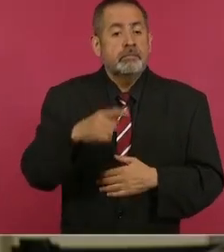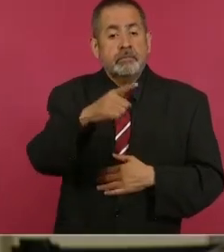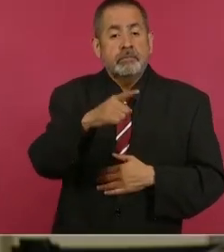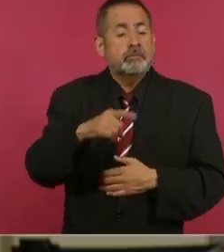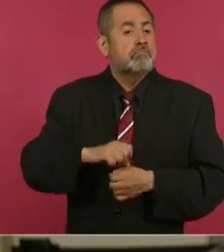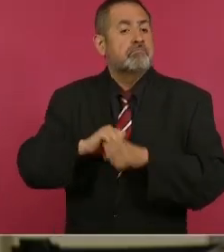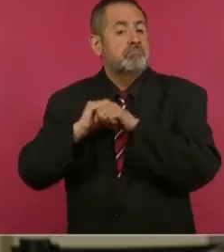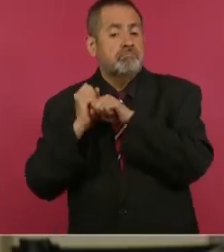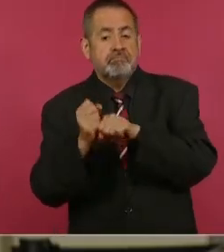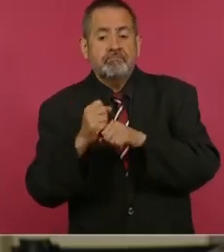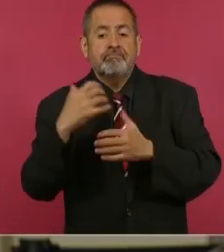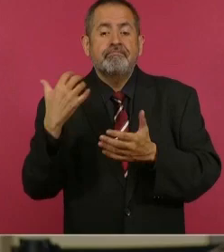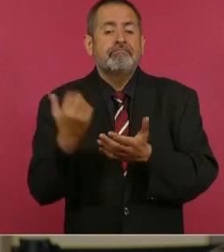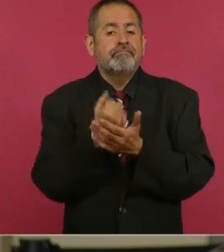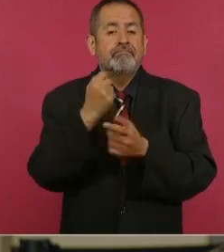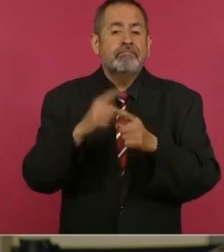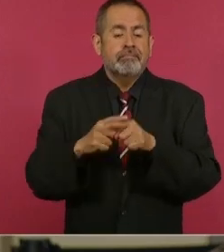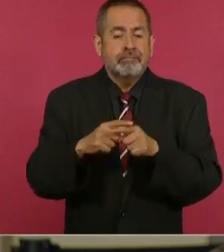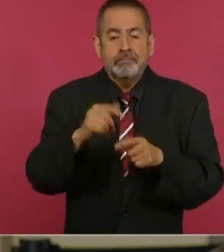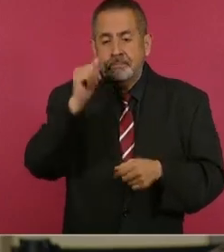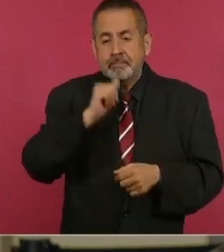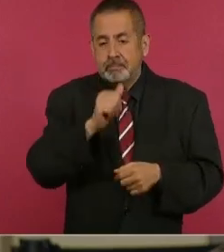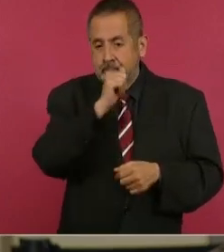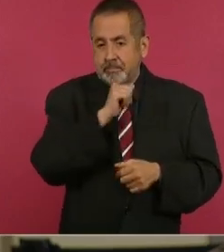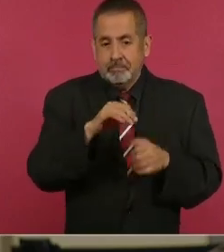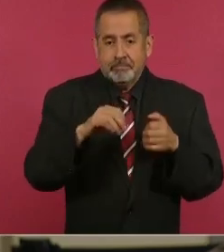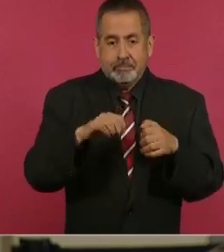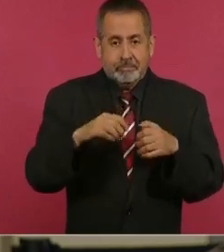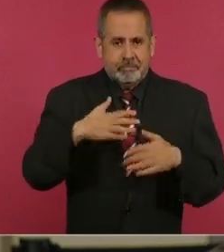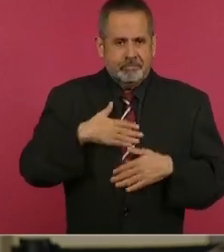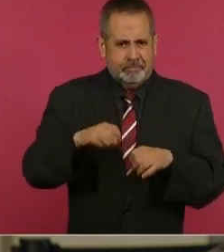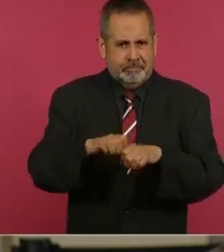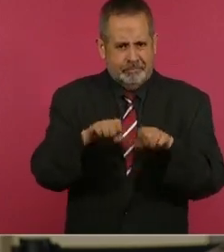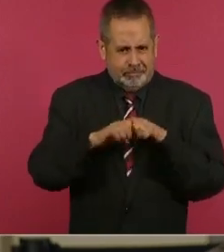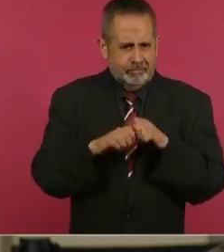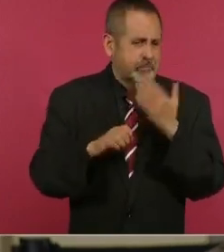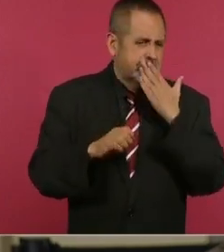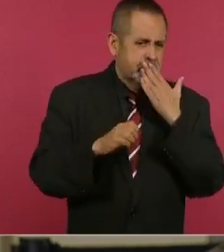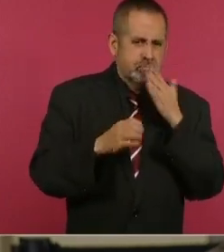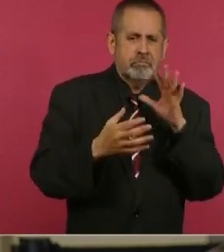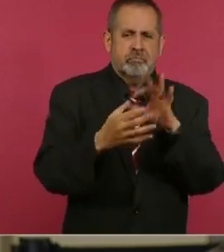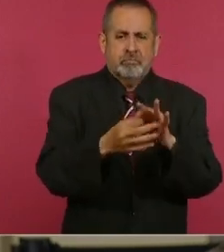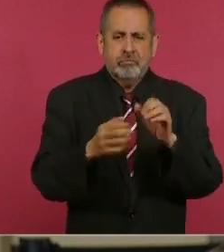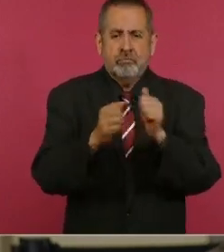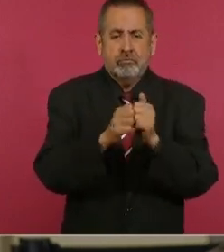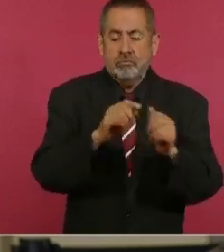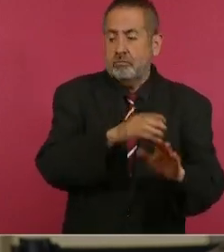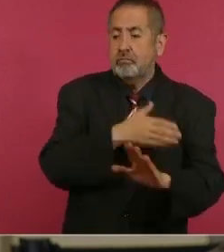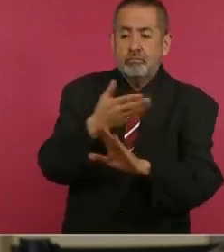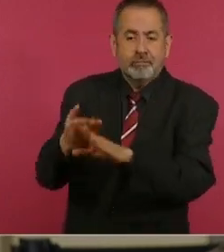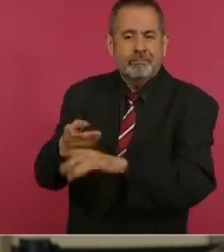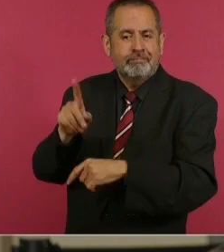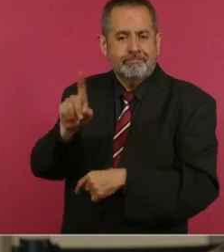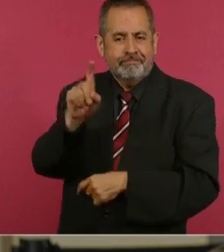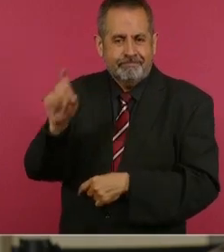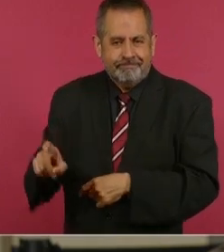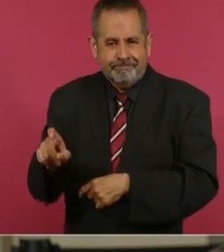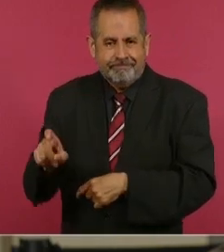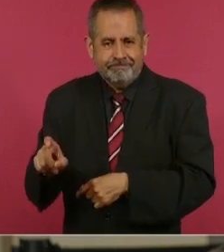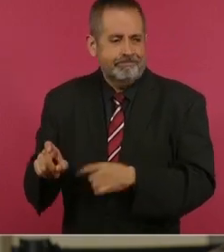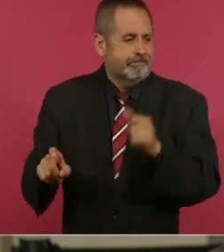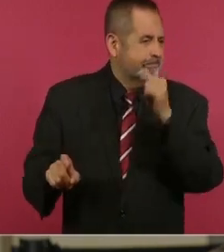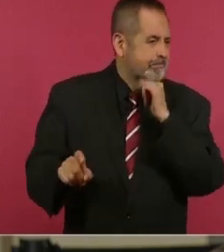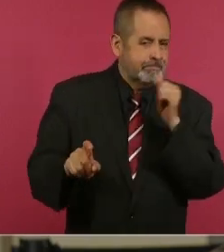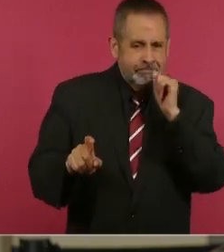Mundial, Arizona, que es nuestro vecino y es nuestro equipo local, además de Sonora, va a competir con los Rangers de Texas, con